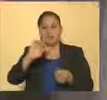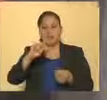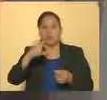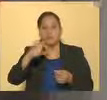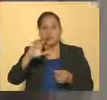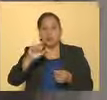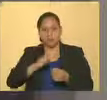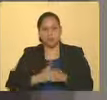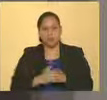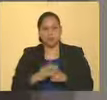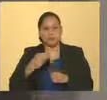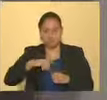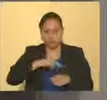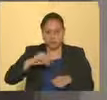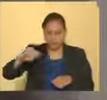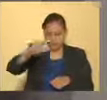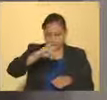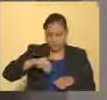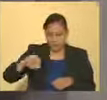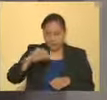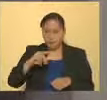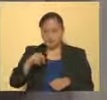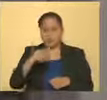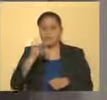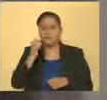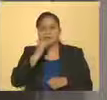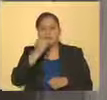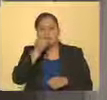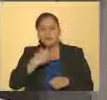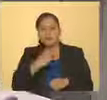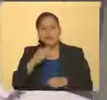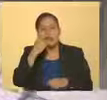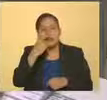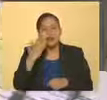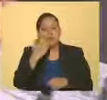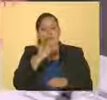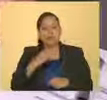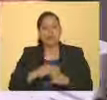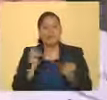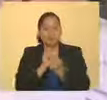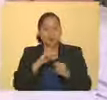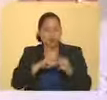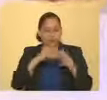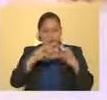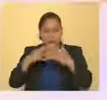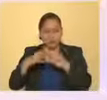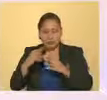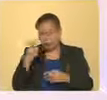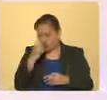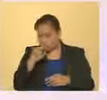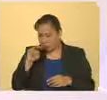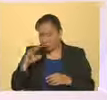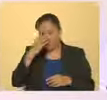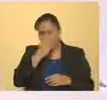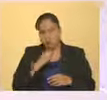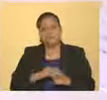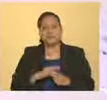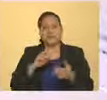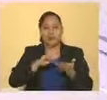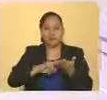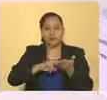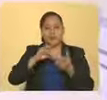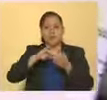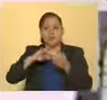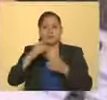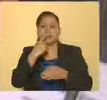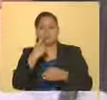La vamos a poner así. Rica. Va a quedar muy perfumadito. Colores, acuérdense, que llamen la atención. Sí. Verde, morado y